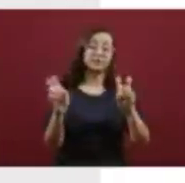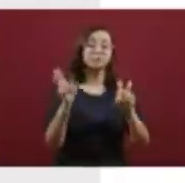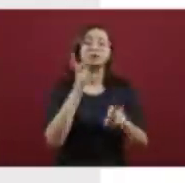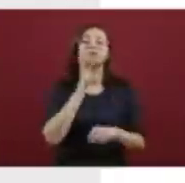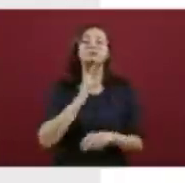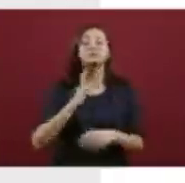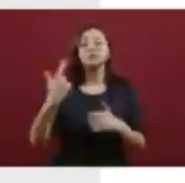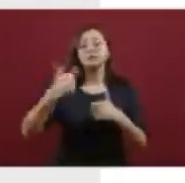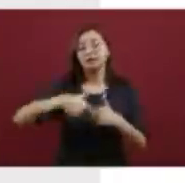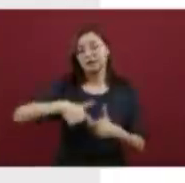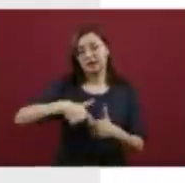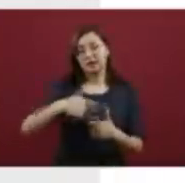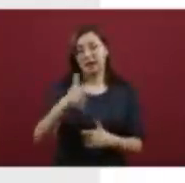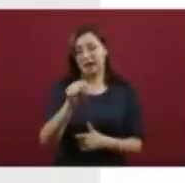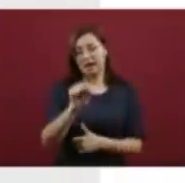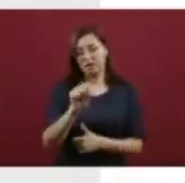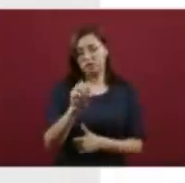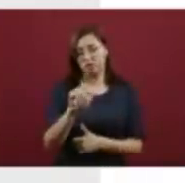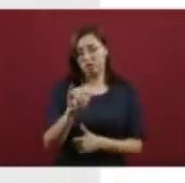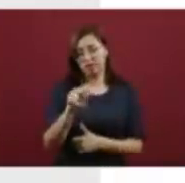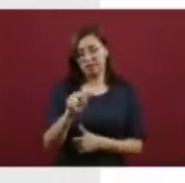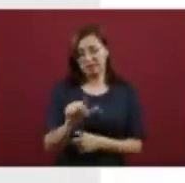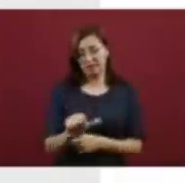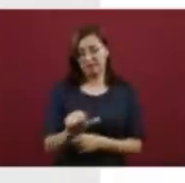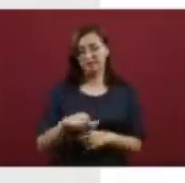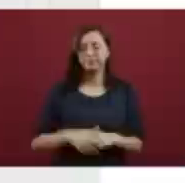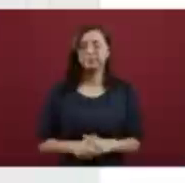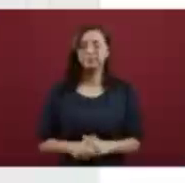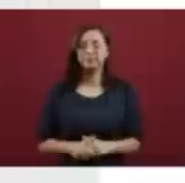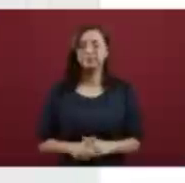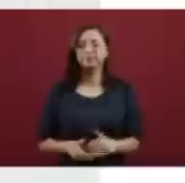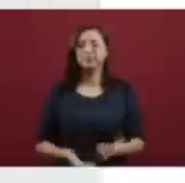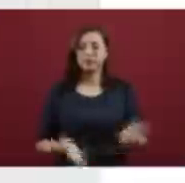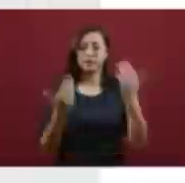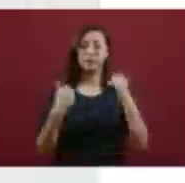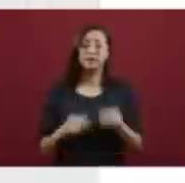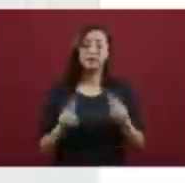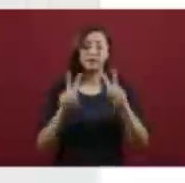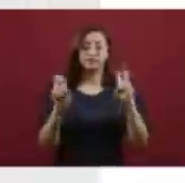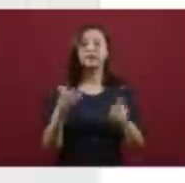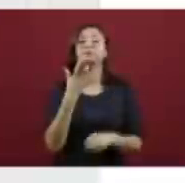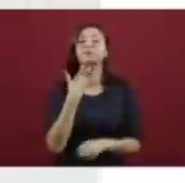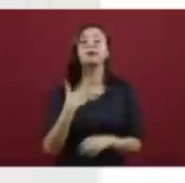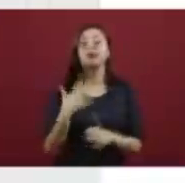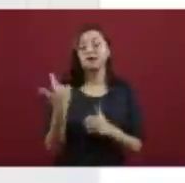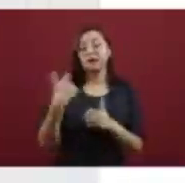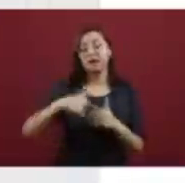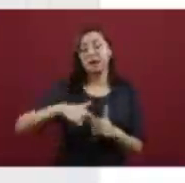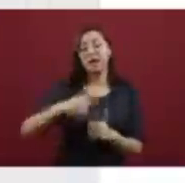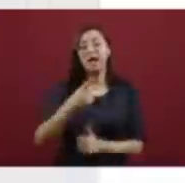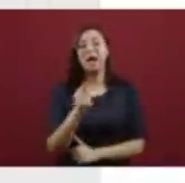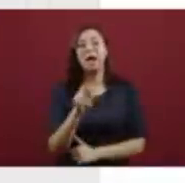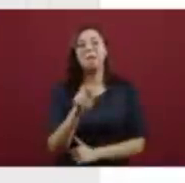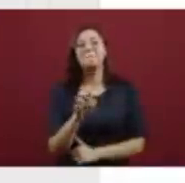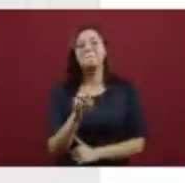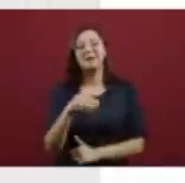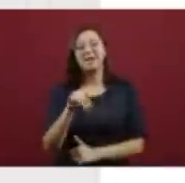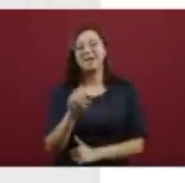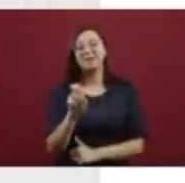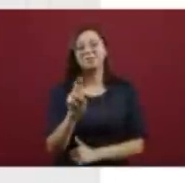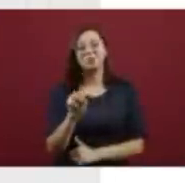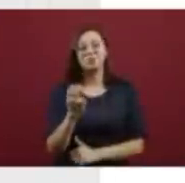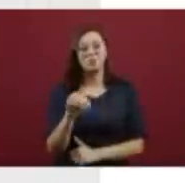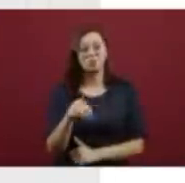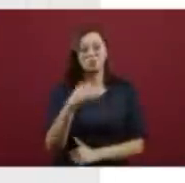regular. La que sigue, por favor. Caso de la gasolina premium, la línea punteada de